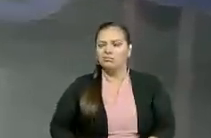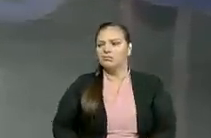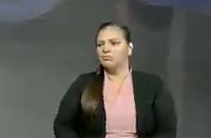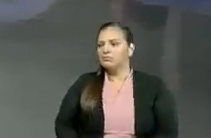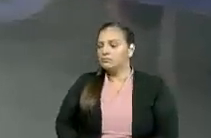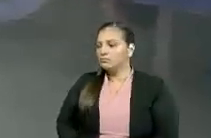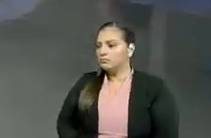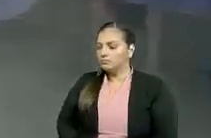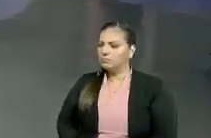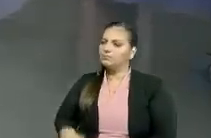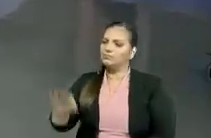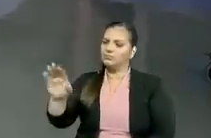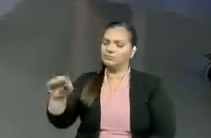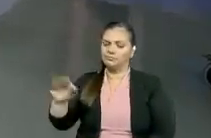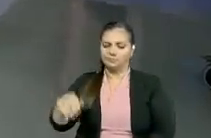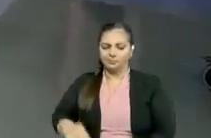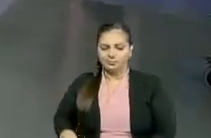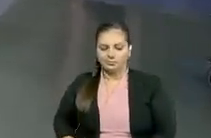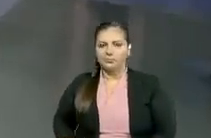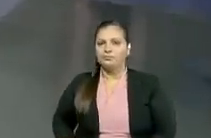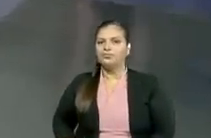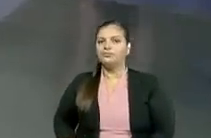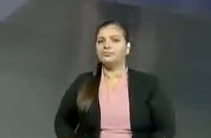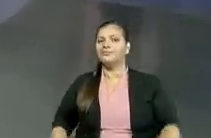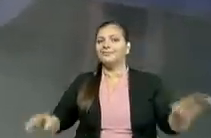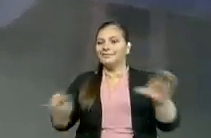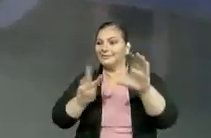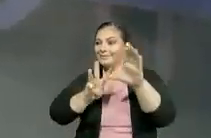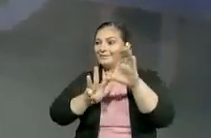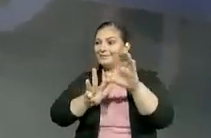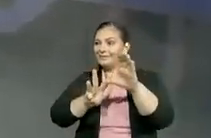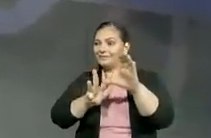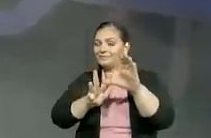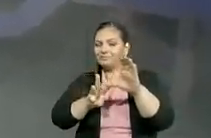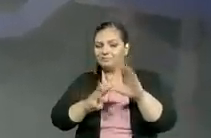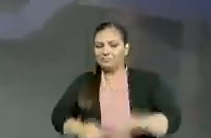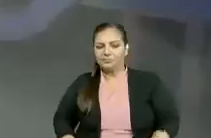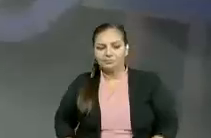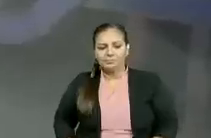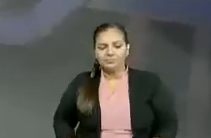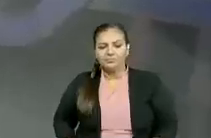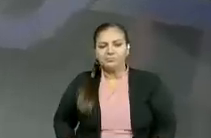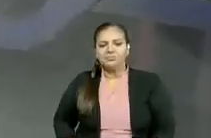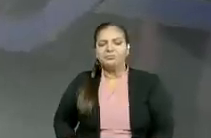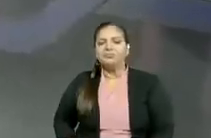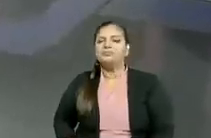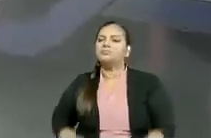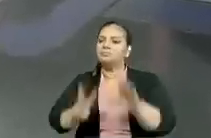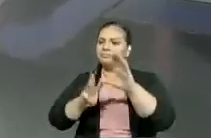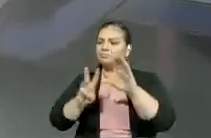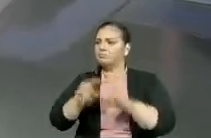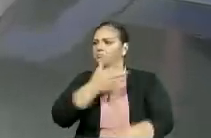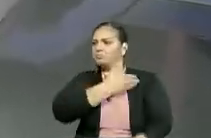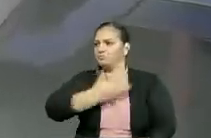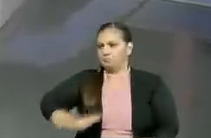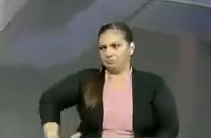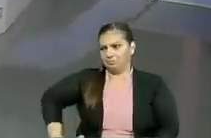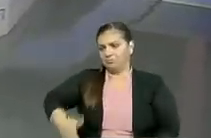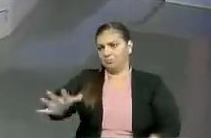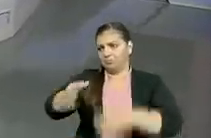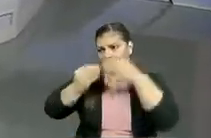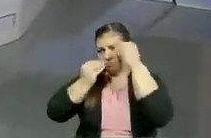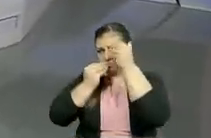y entre los temas políticos importantes, ¿qué le parecen las declaraciones del presidente del Consejo Transitorio en el sentido de que